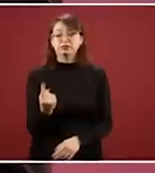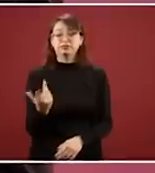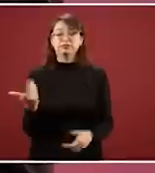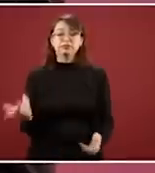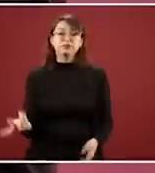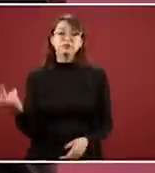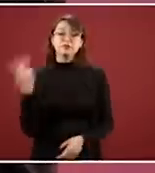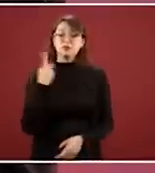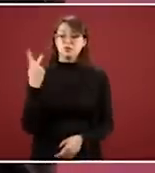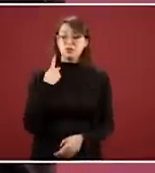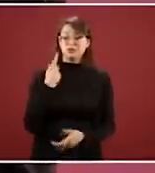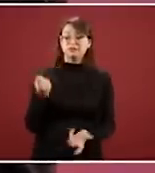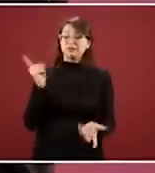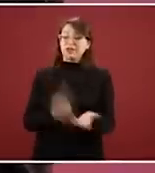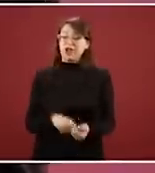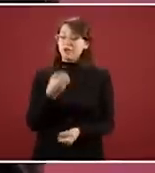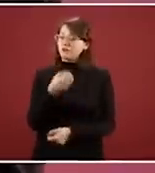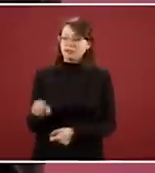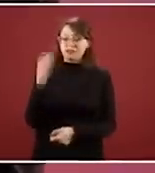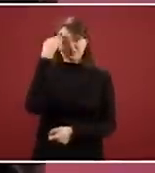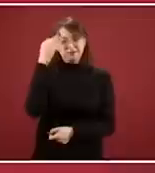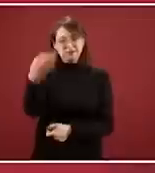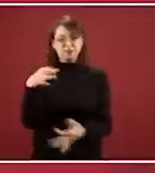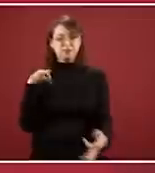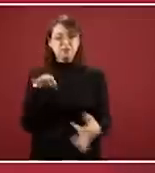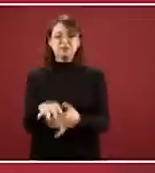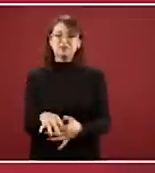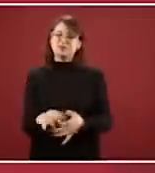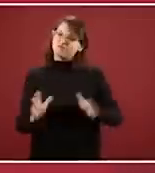política es tiempo y no hay que perder el impulso.